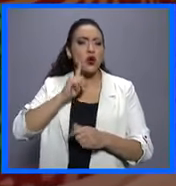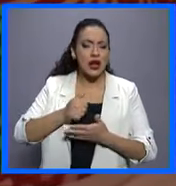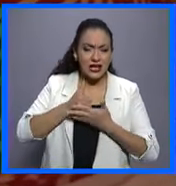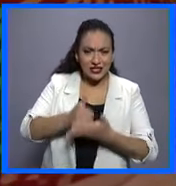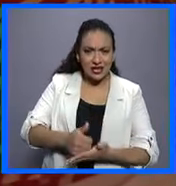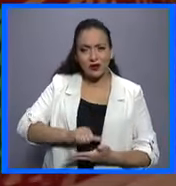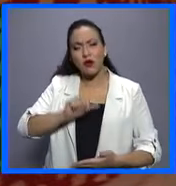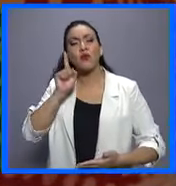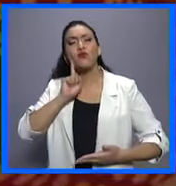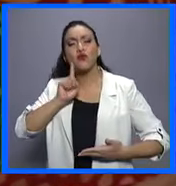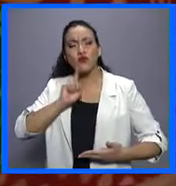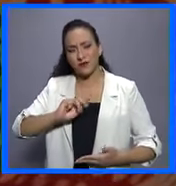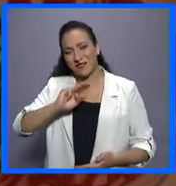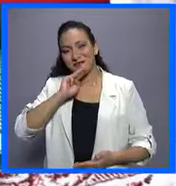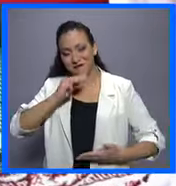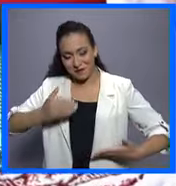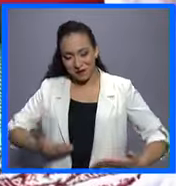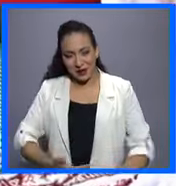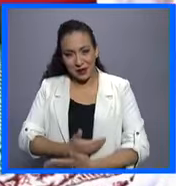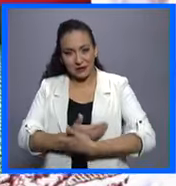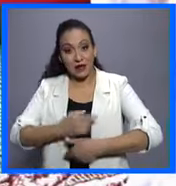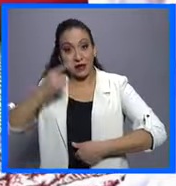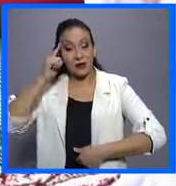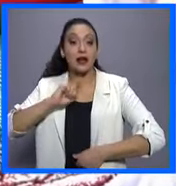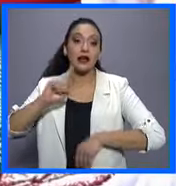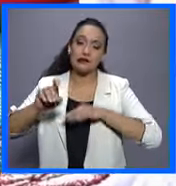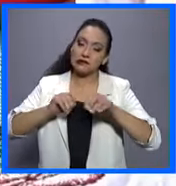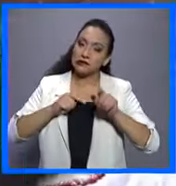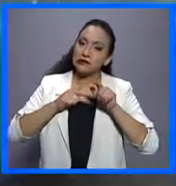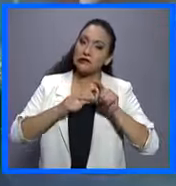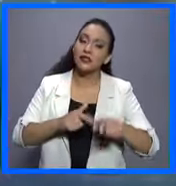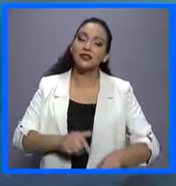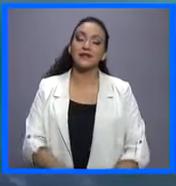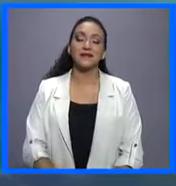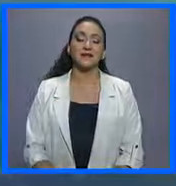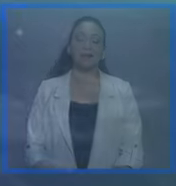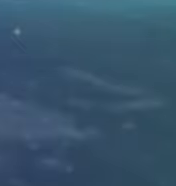mexicanas ante la posible desaparición de este oficio ancestral.